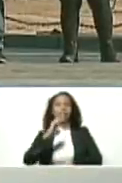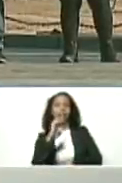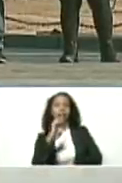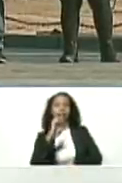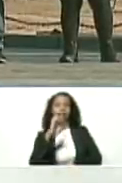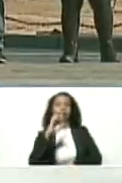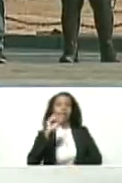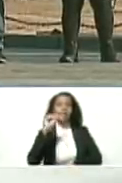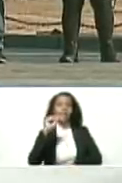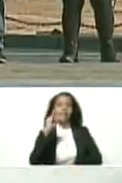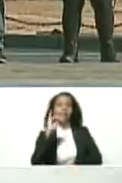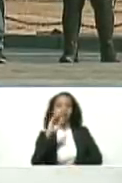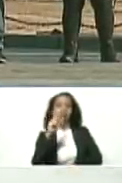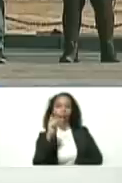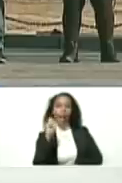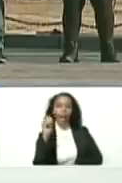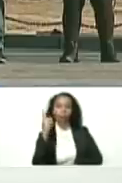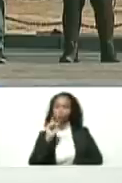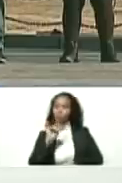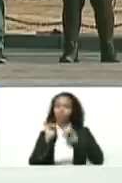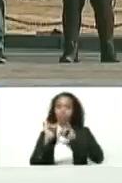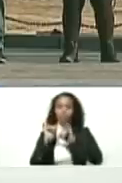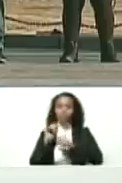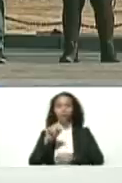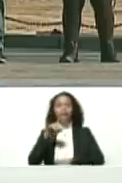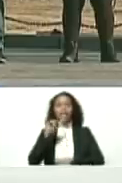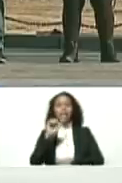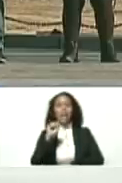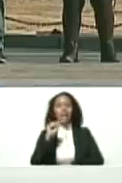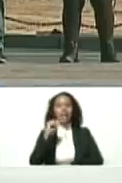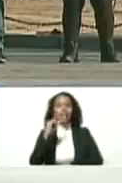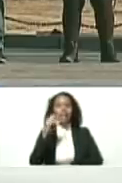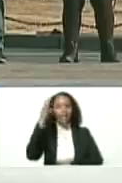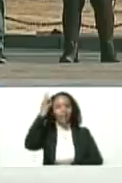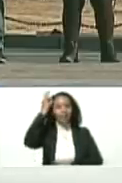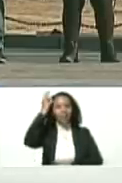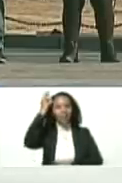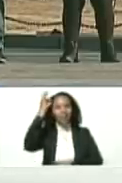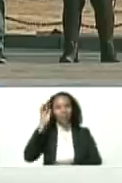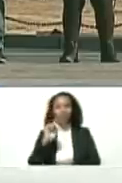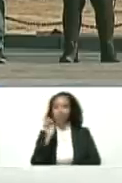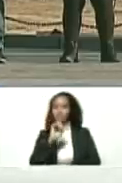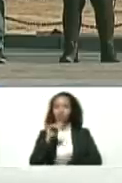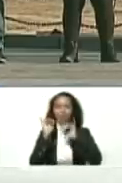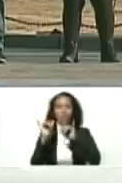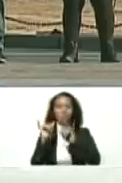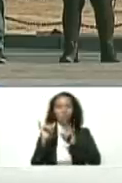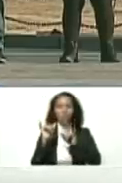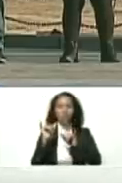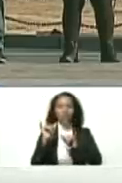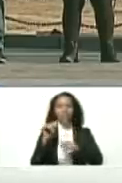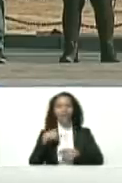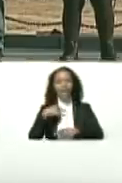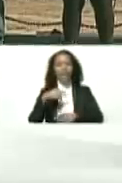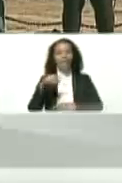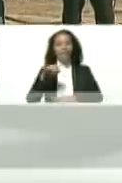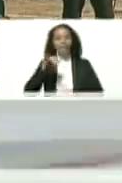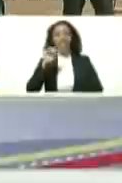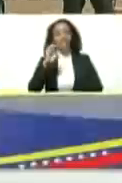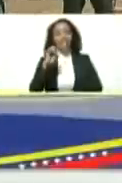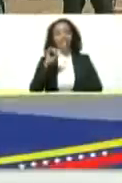Jessica Bello, que no es lo mismo que Jessica Bello. No es lo mismo Jessica Bello